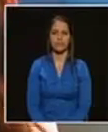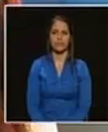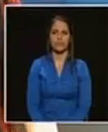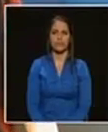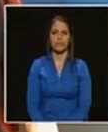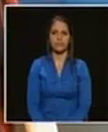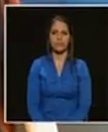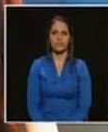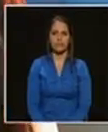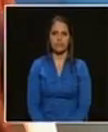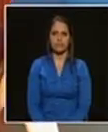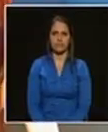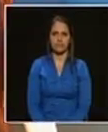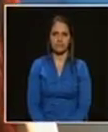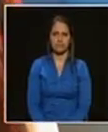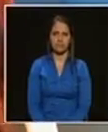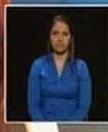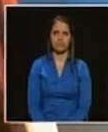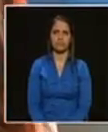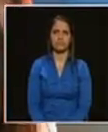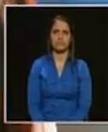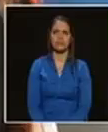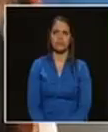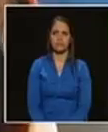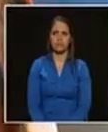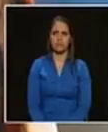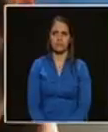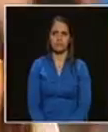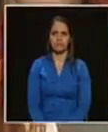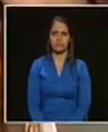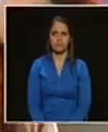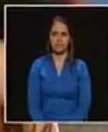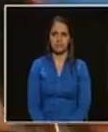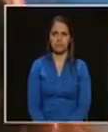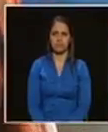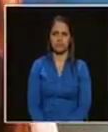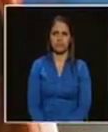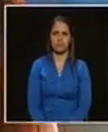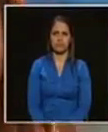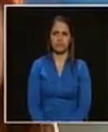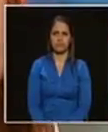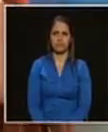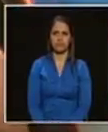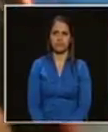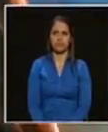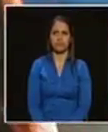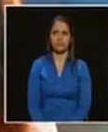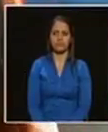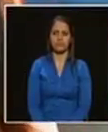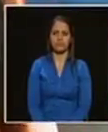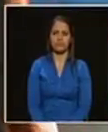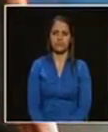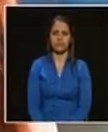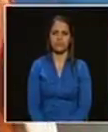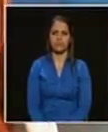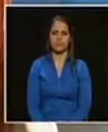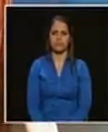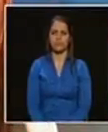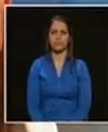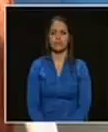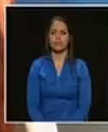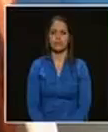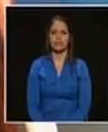el intérprete, yo decía, yo me puedo esforzar, yo soy capaz. Y siempre estuve muy relacionada con personas